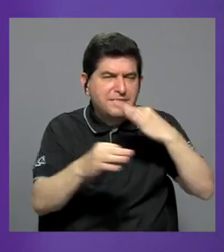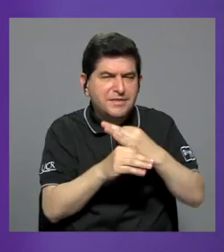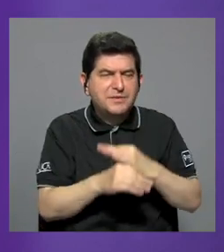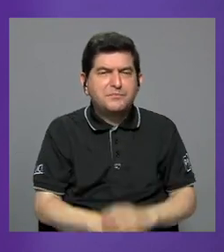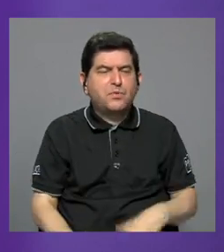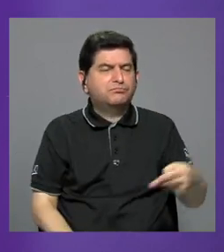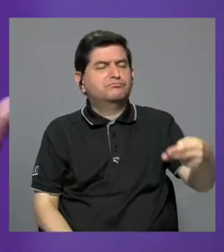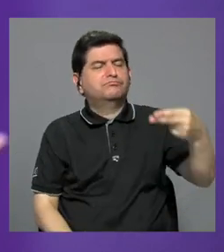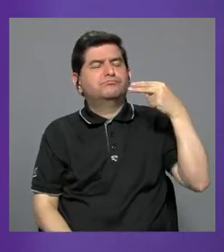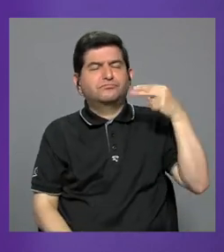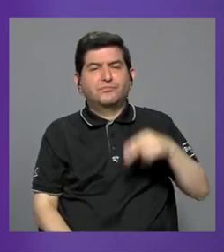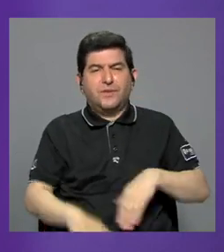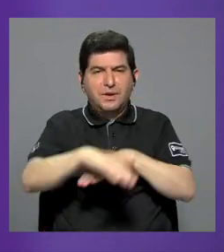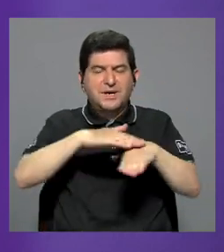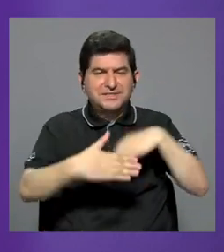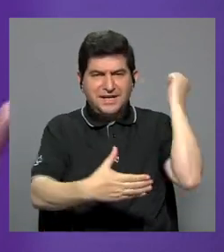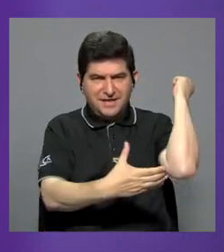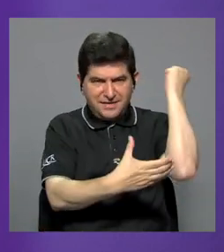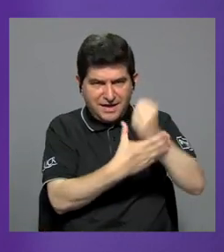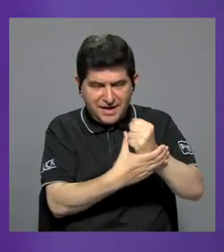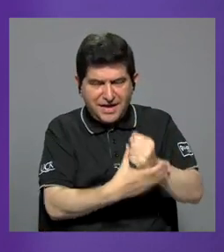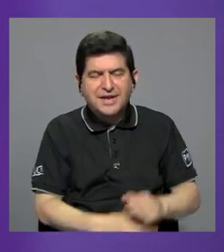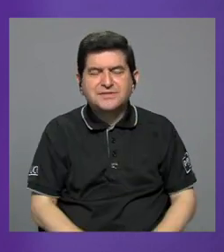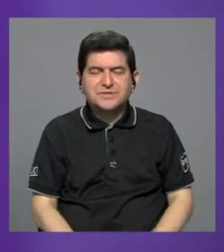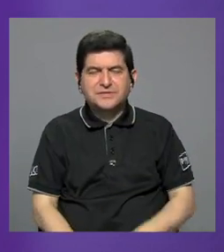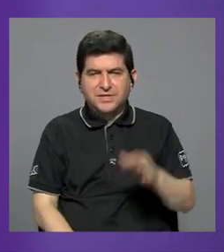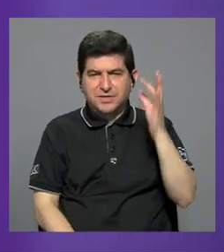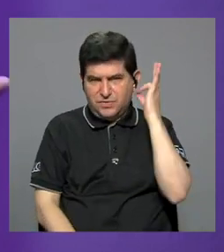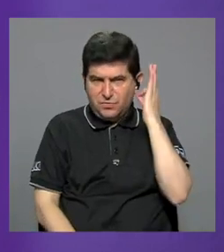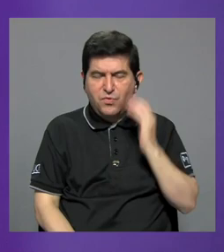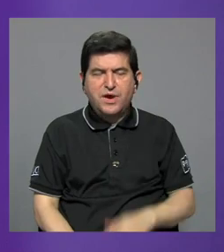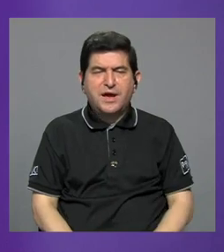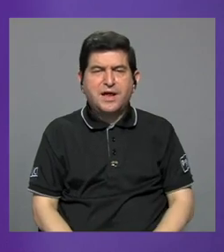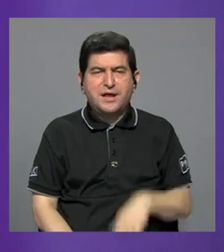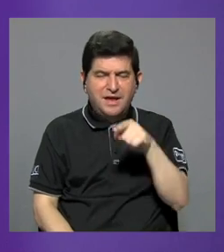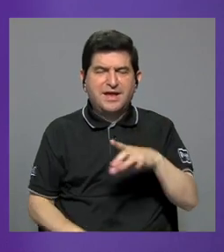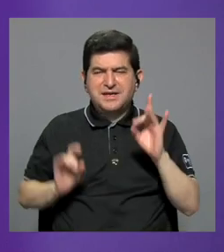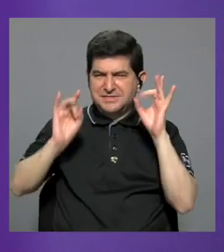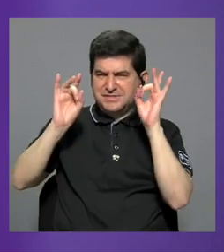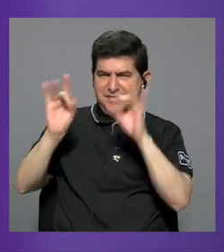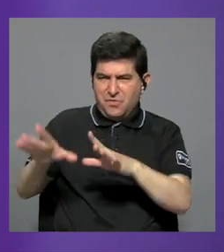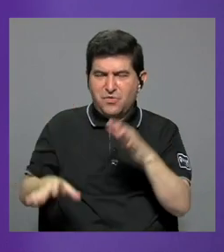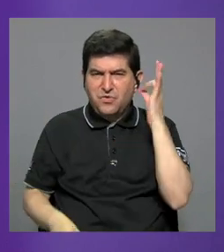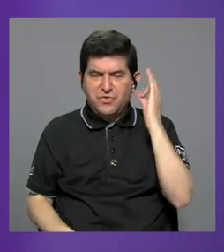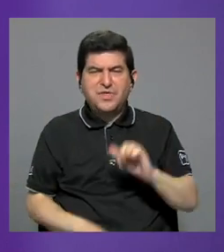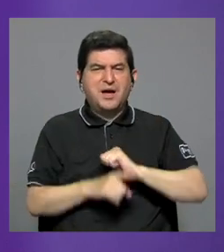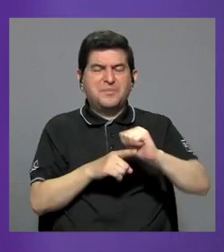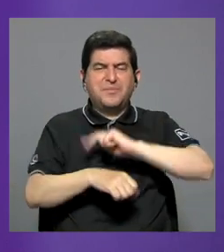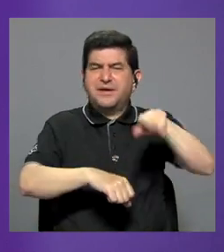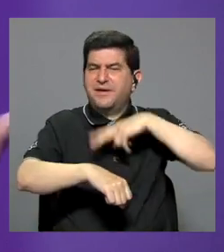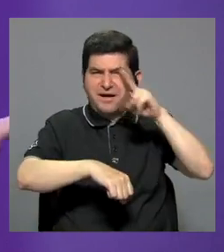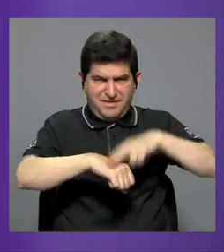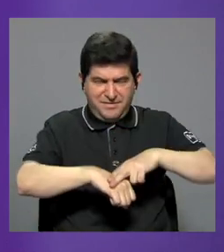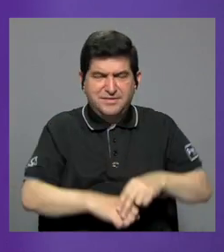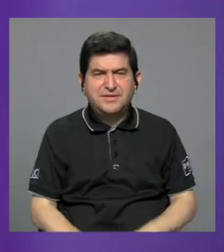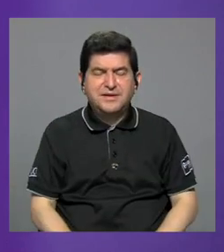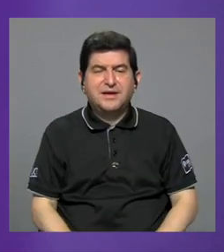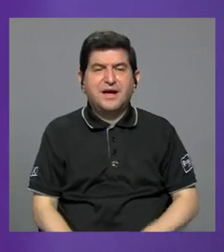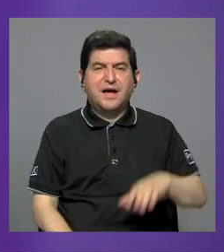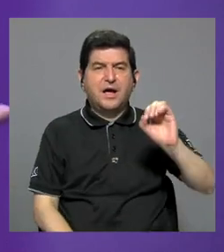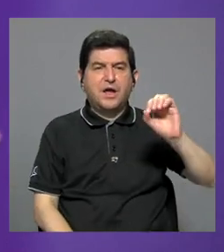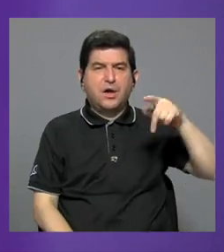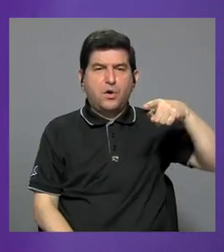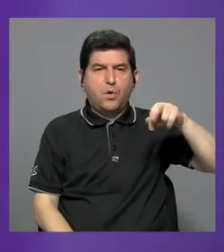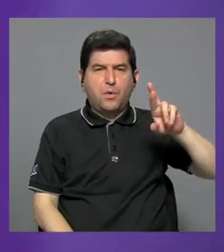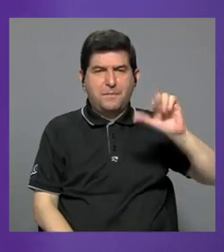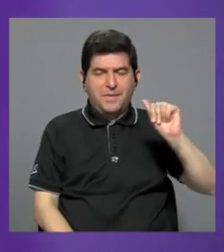trama basada en el femicidio, en la misoginia, que es una práctica común lamentablemente dentro de la ópera europea